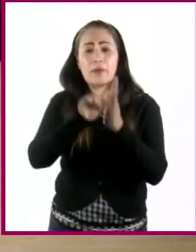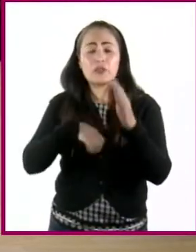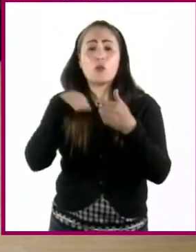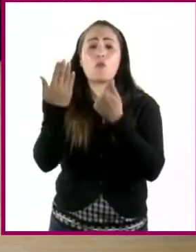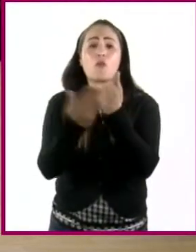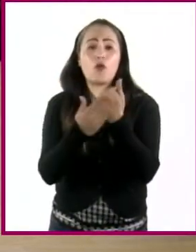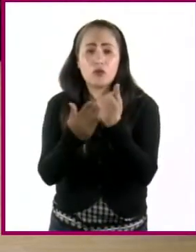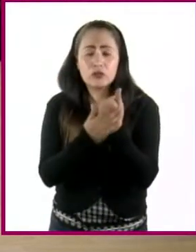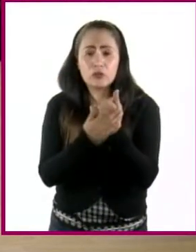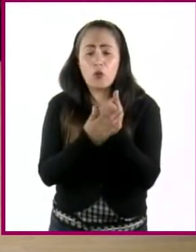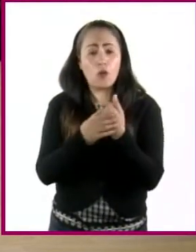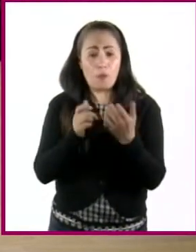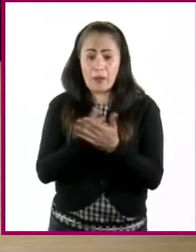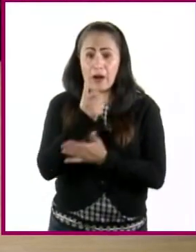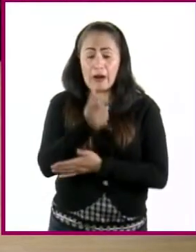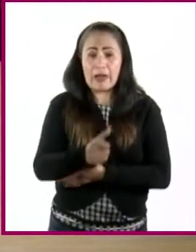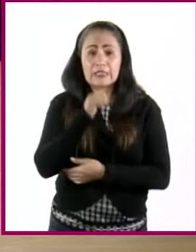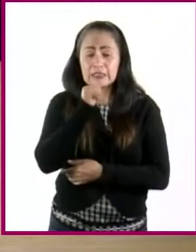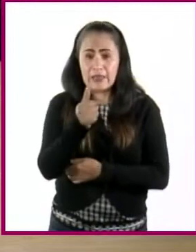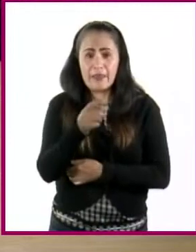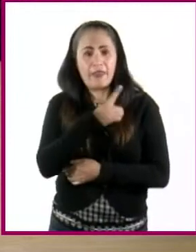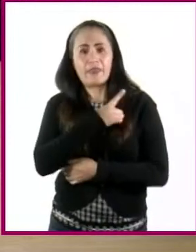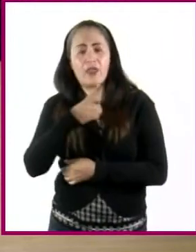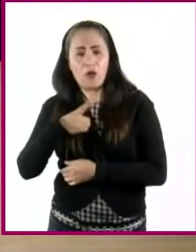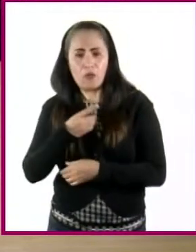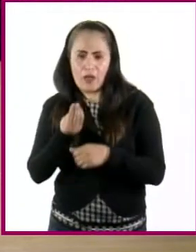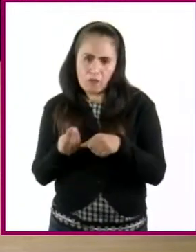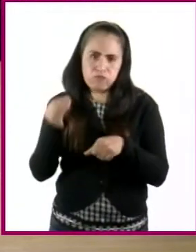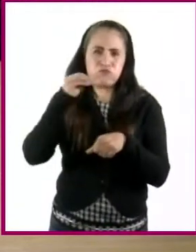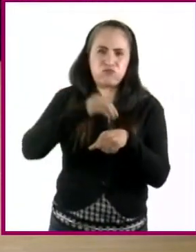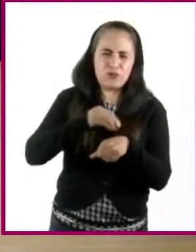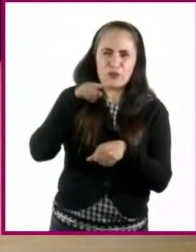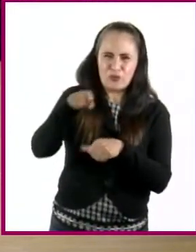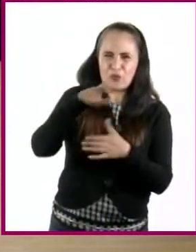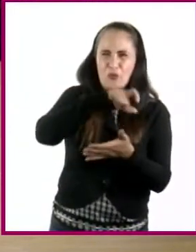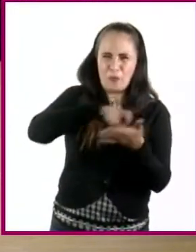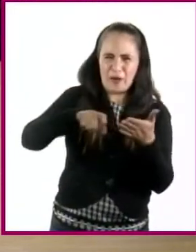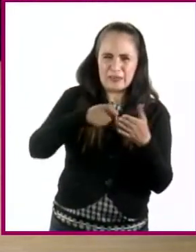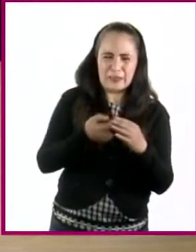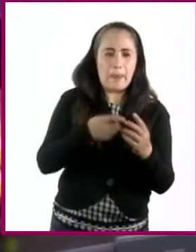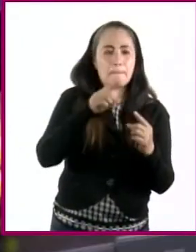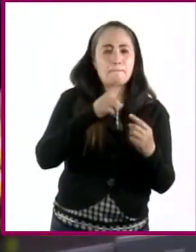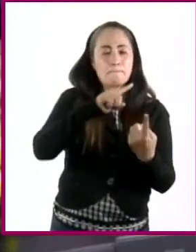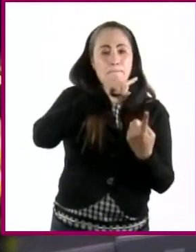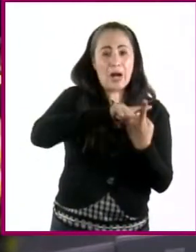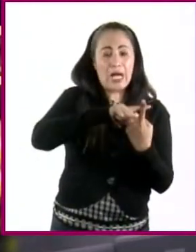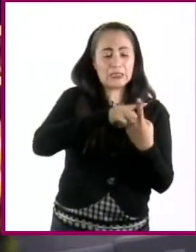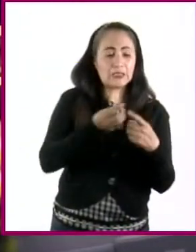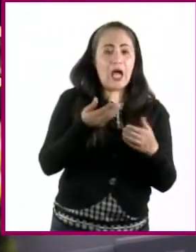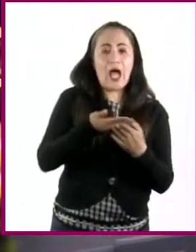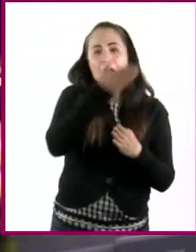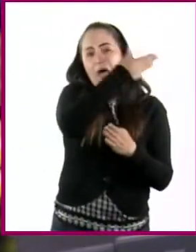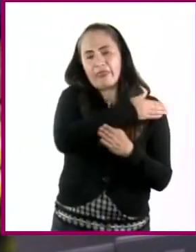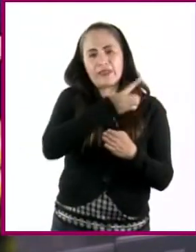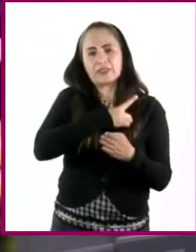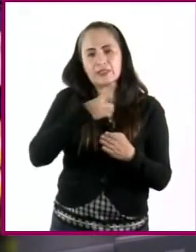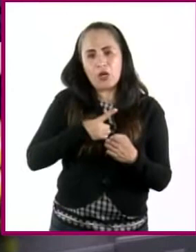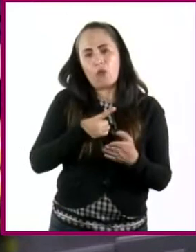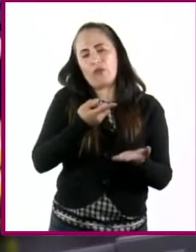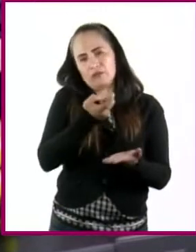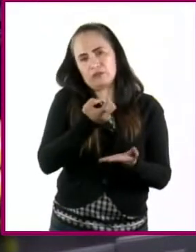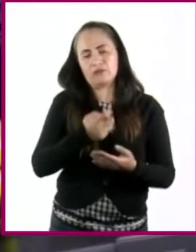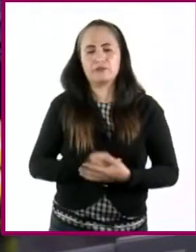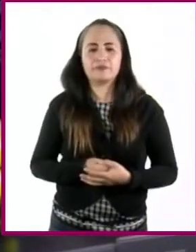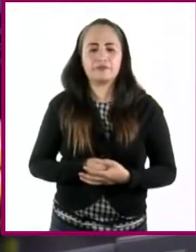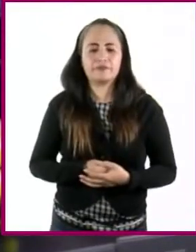vuelve a agregar una parte de la deuda de tu compra y esto se suma con la deuda acumulada que tienes. Ok, bueno, yo digo que hay que